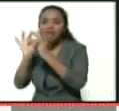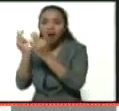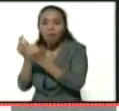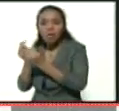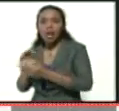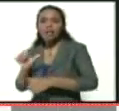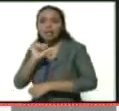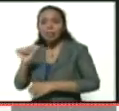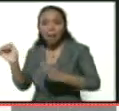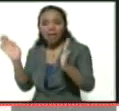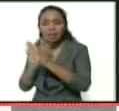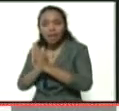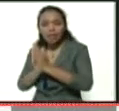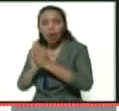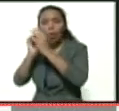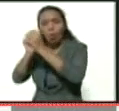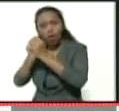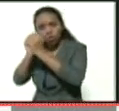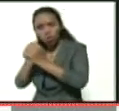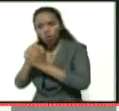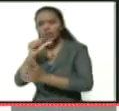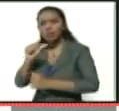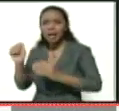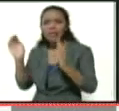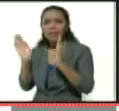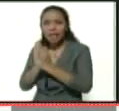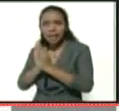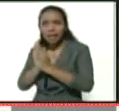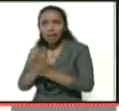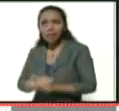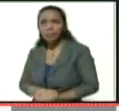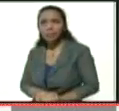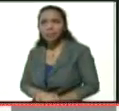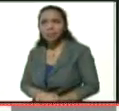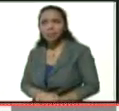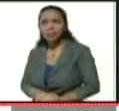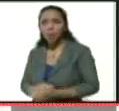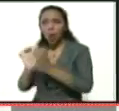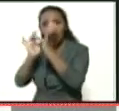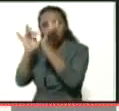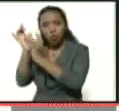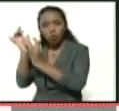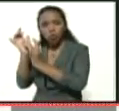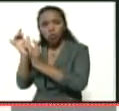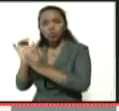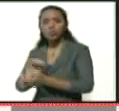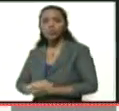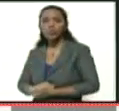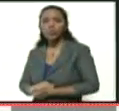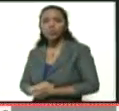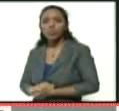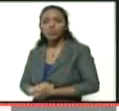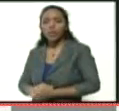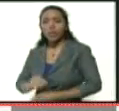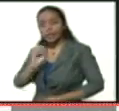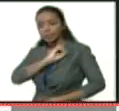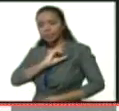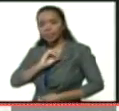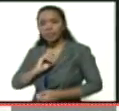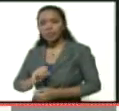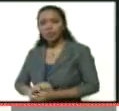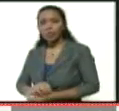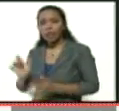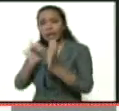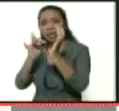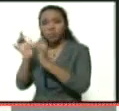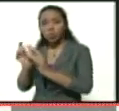Semana Santa en oración, la Semana Santa con el Jesús, el Cristo resucitado. Ese es